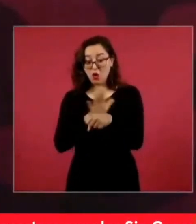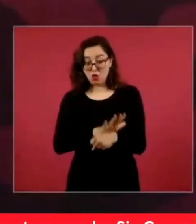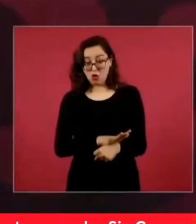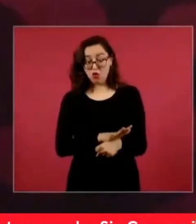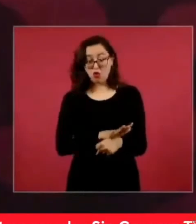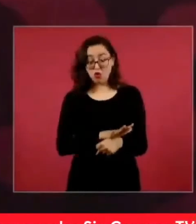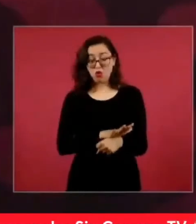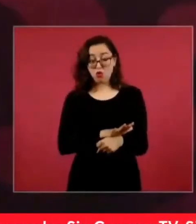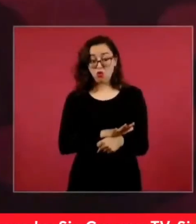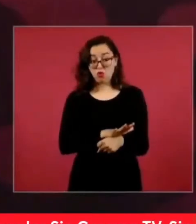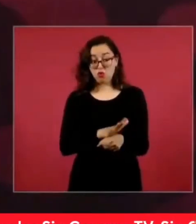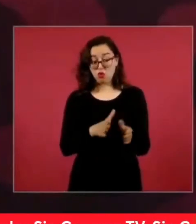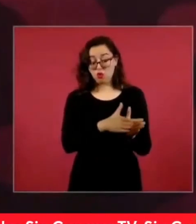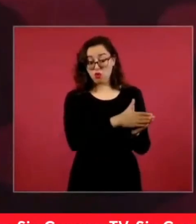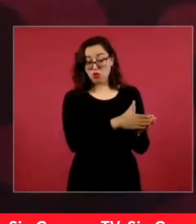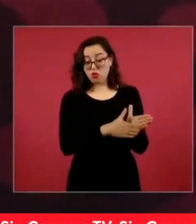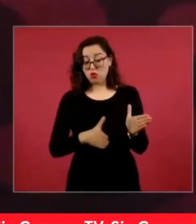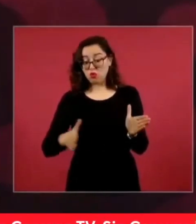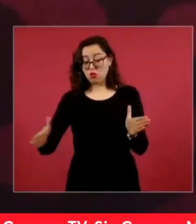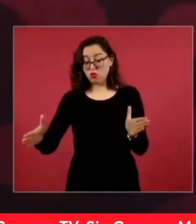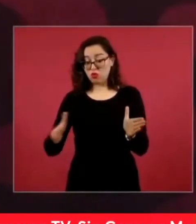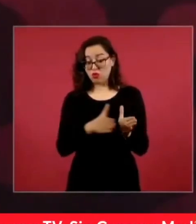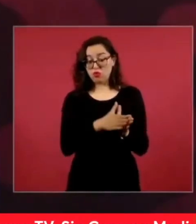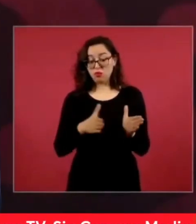del G20